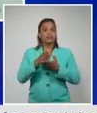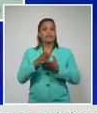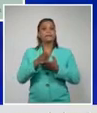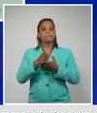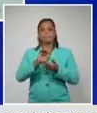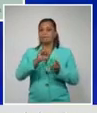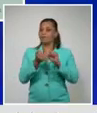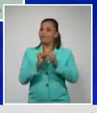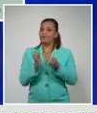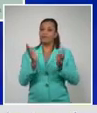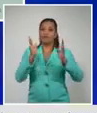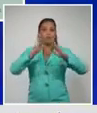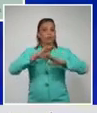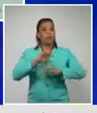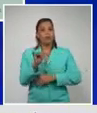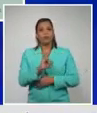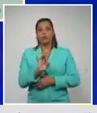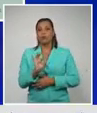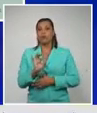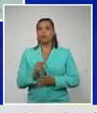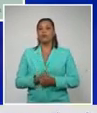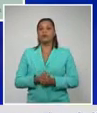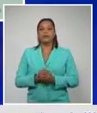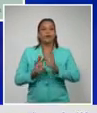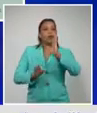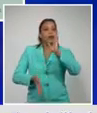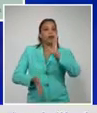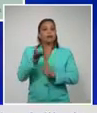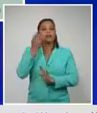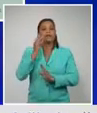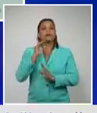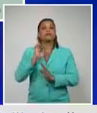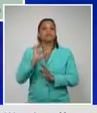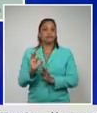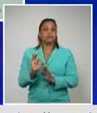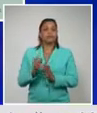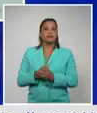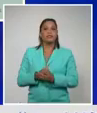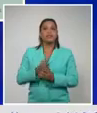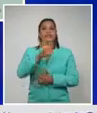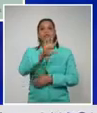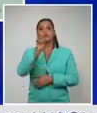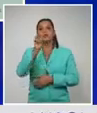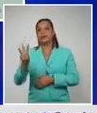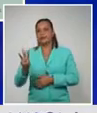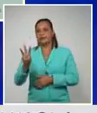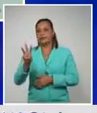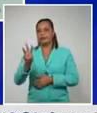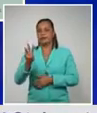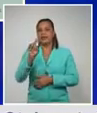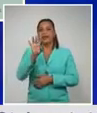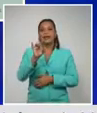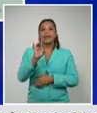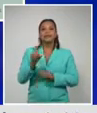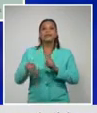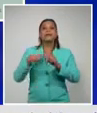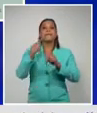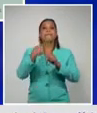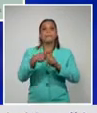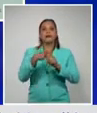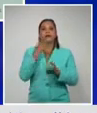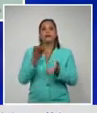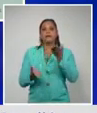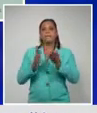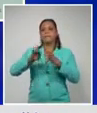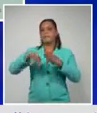de la pandemia, cifra elevada de casos autóctonos, 53, 15 más que la jornada